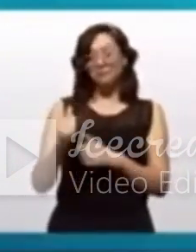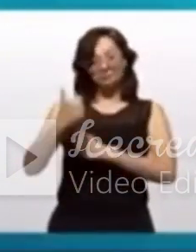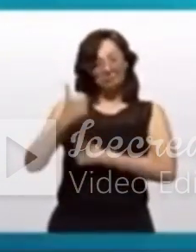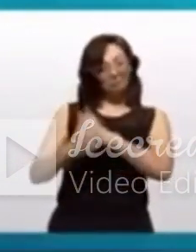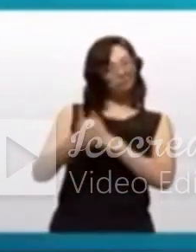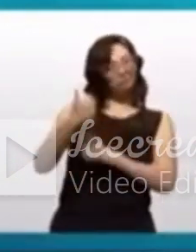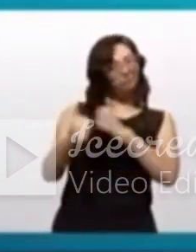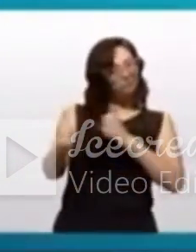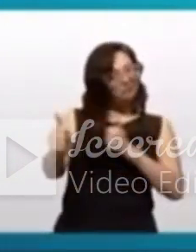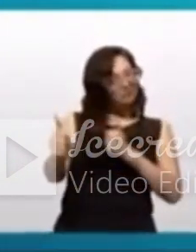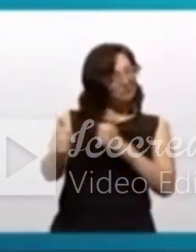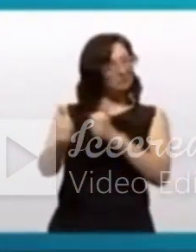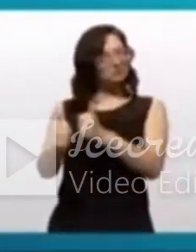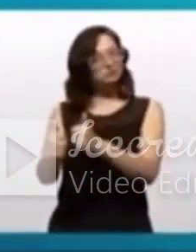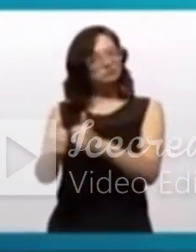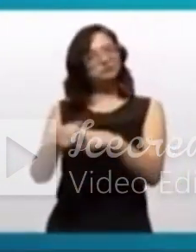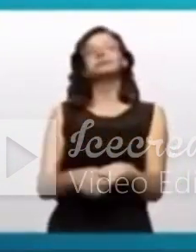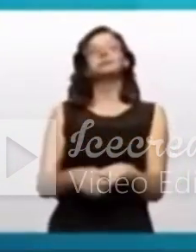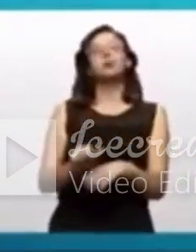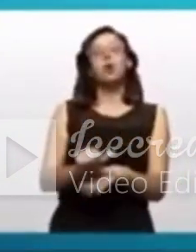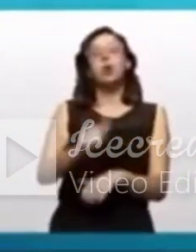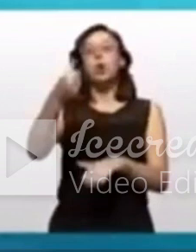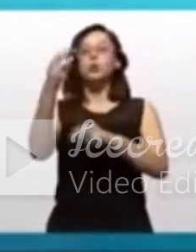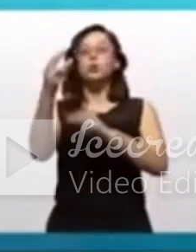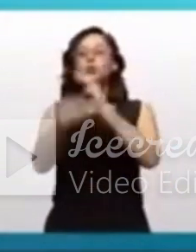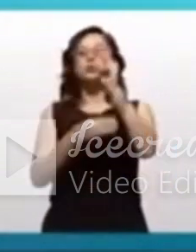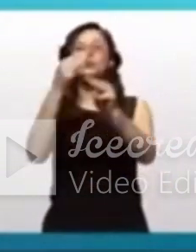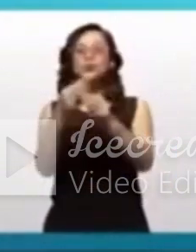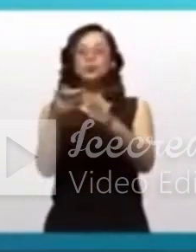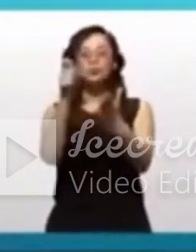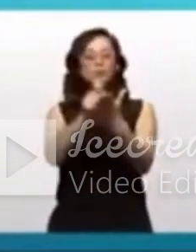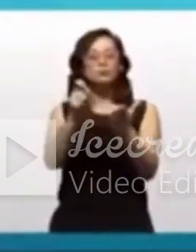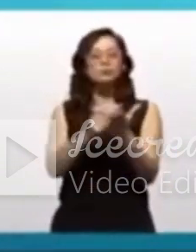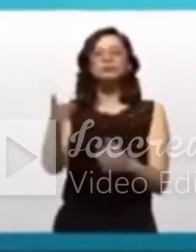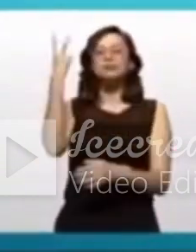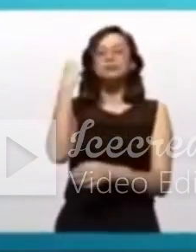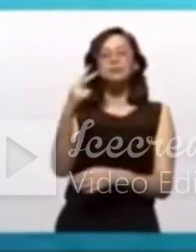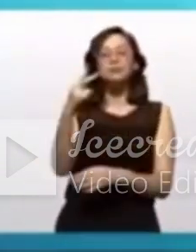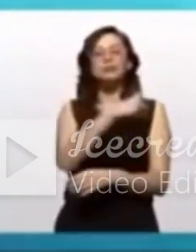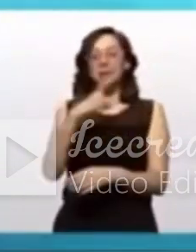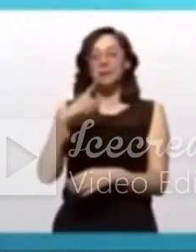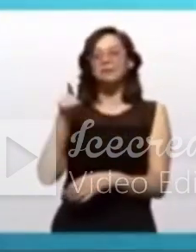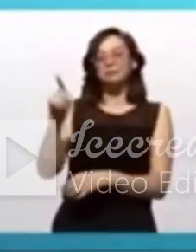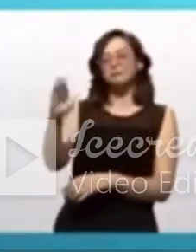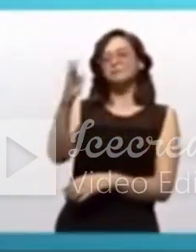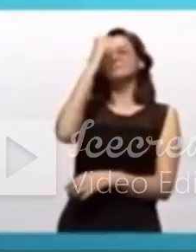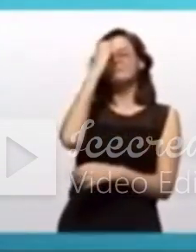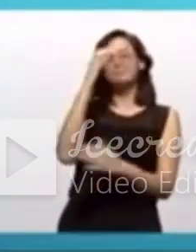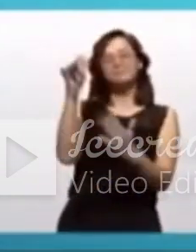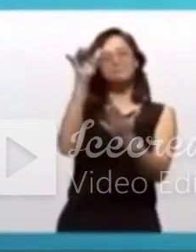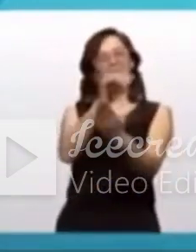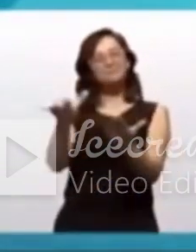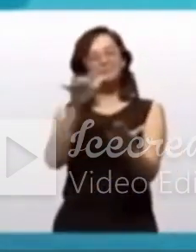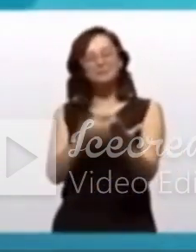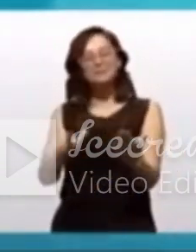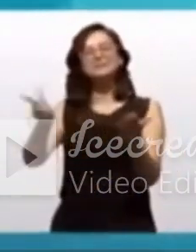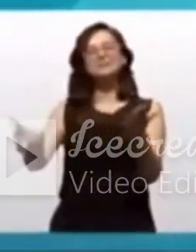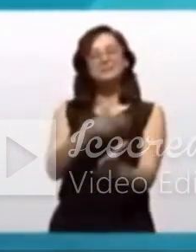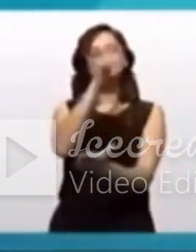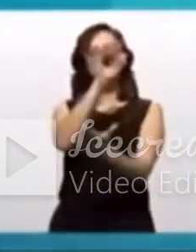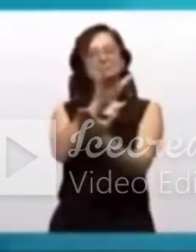línea que construye otro mundo, antes de emprender el duro viaje de la escritura, debemos conocerla, leerla y